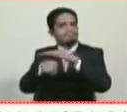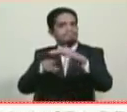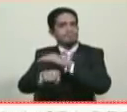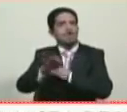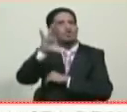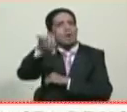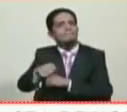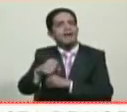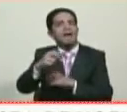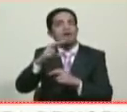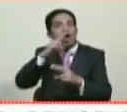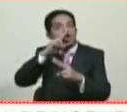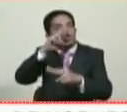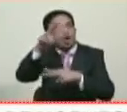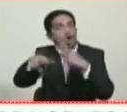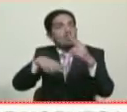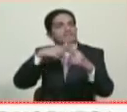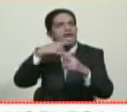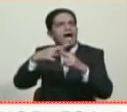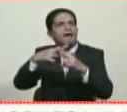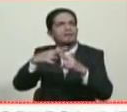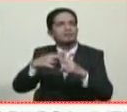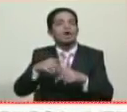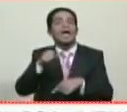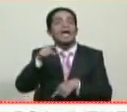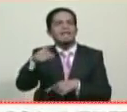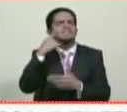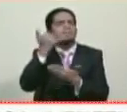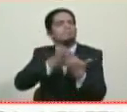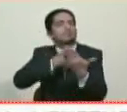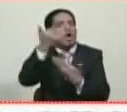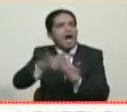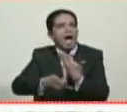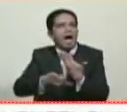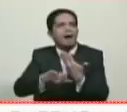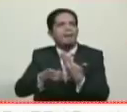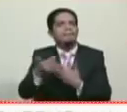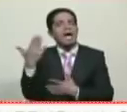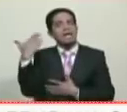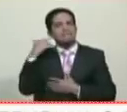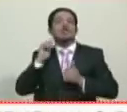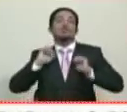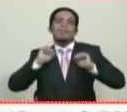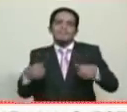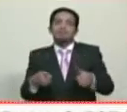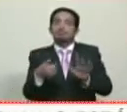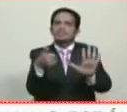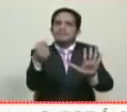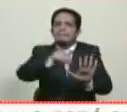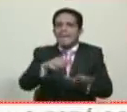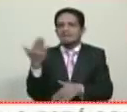del año pasado y el de este año. Ese programa se viene cumpliendo desde hace 6 meses. Y